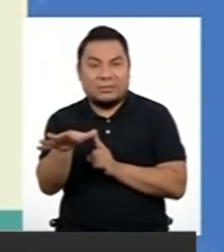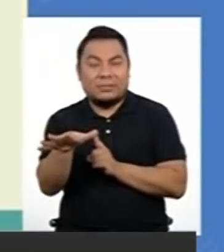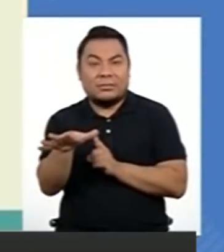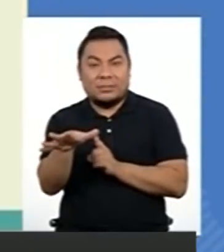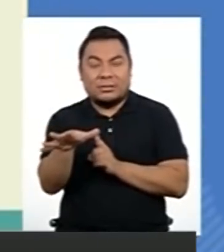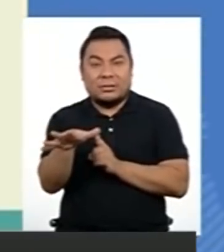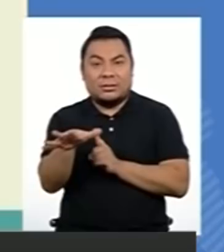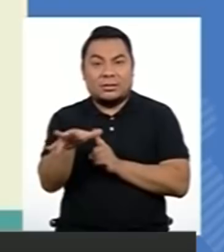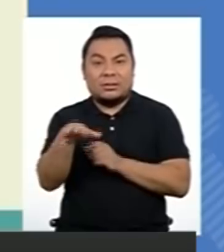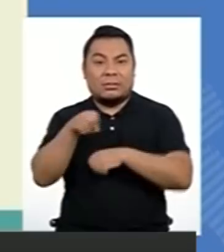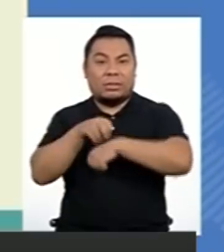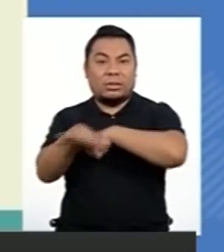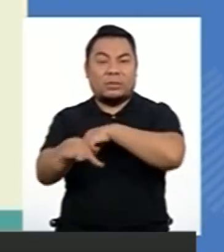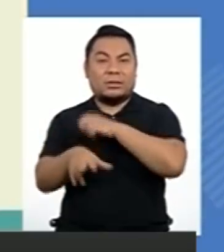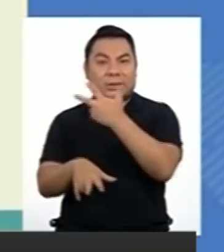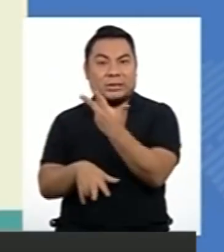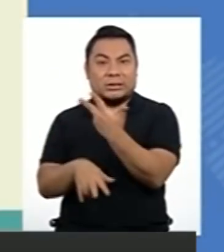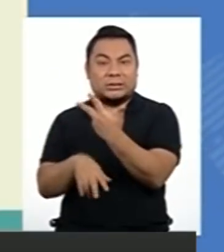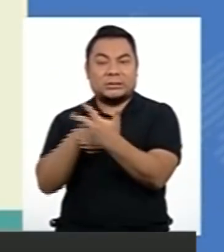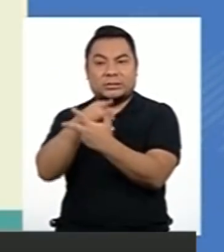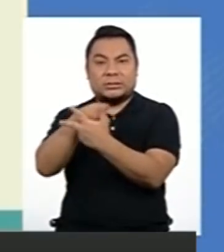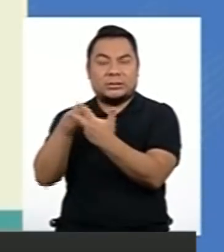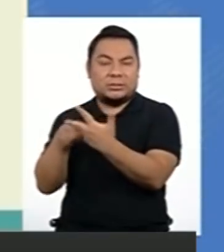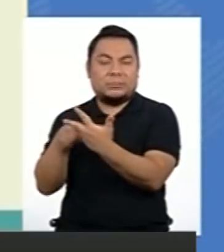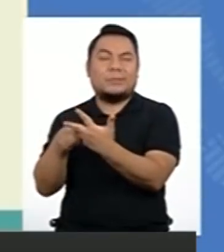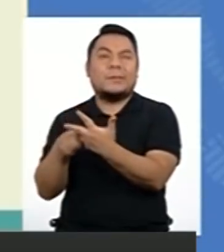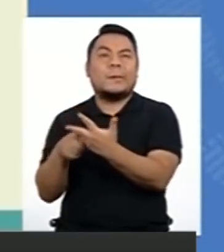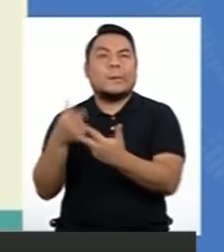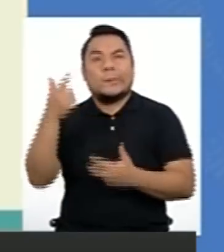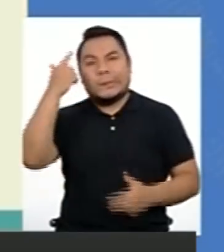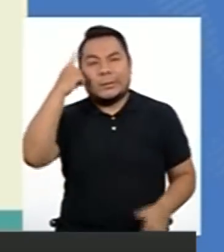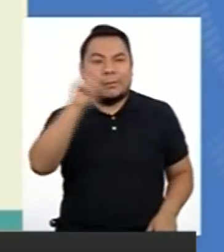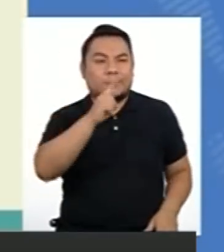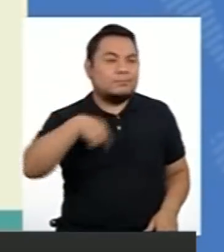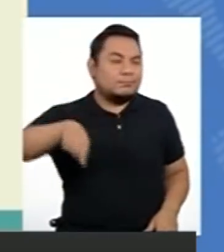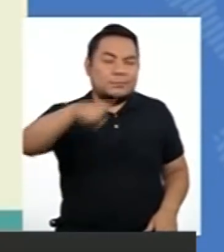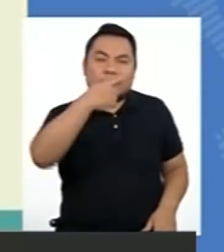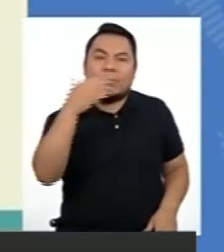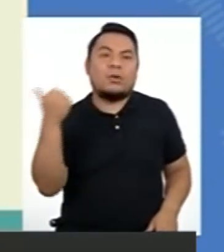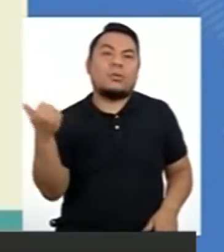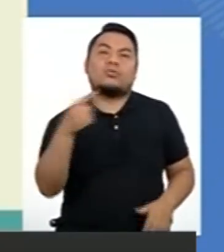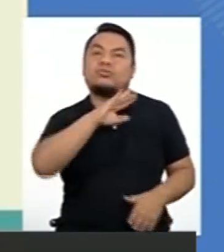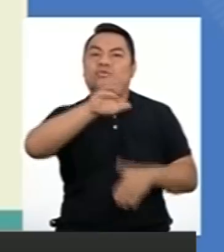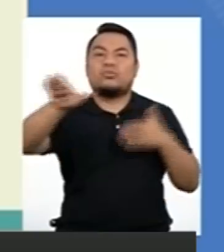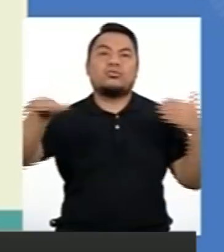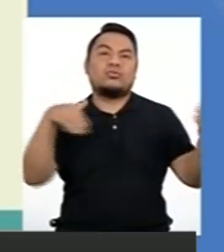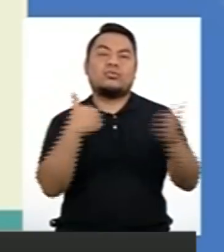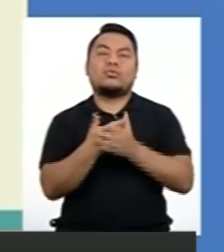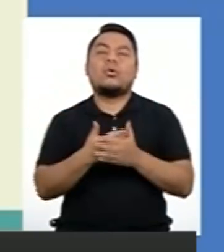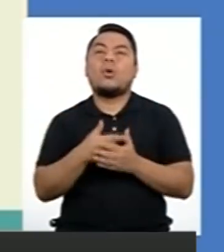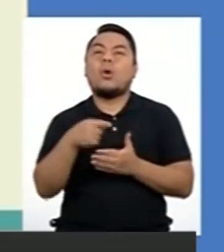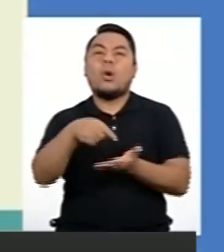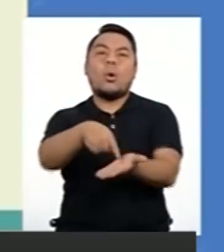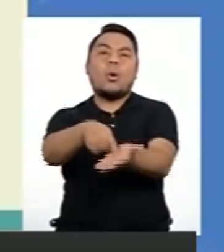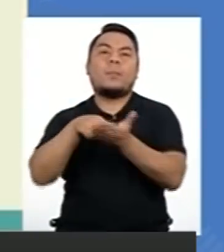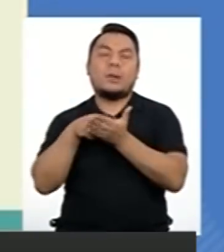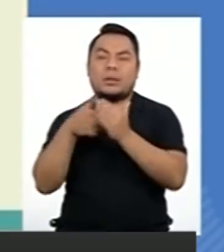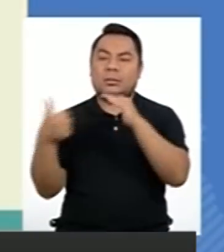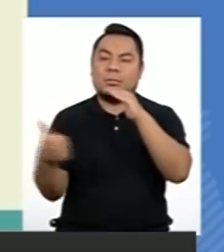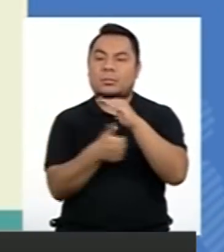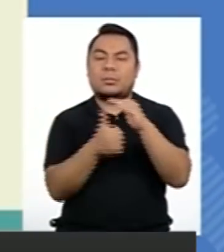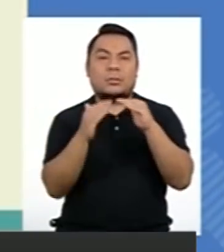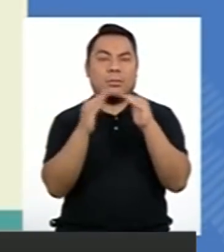entonces se tomó la decisión drástica de la inmovilización obligatoria,